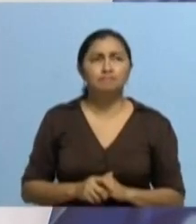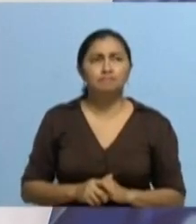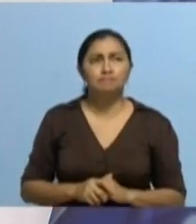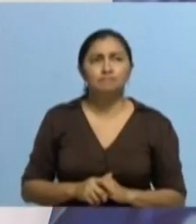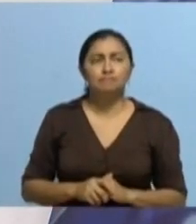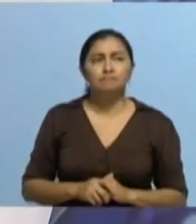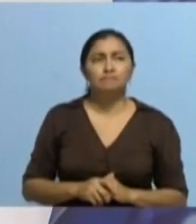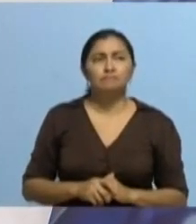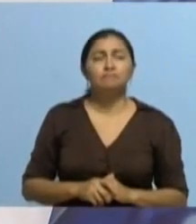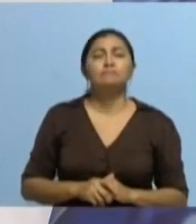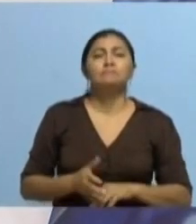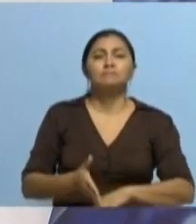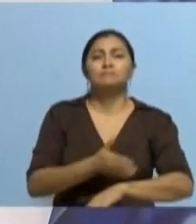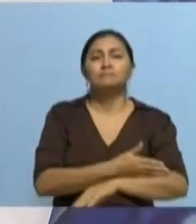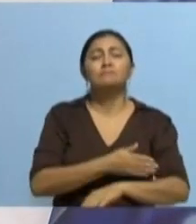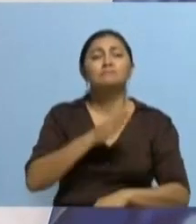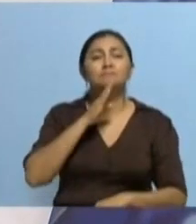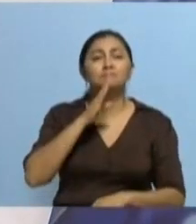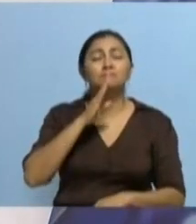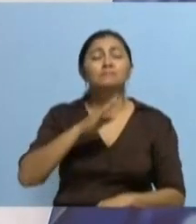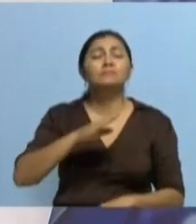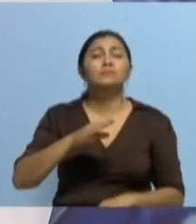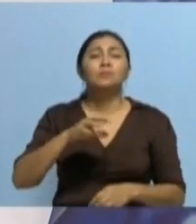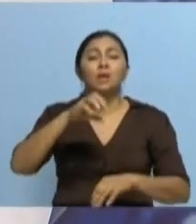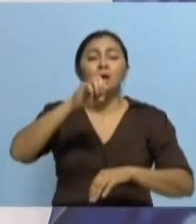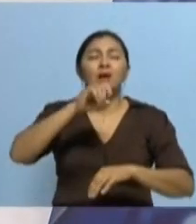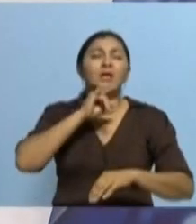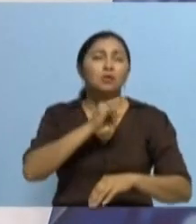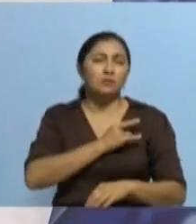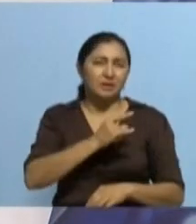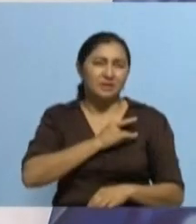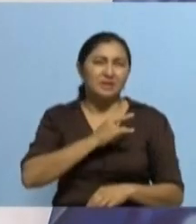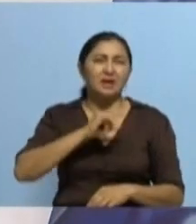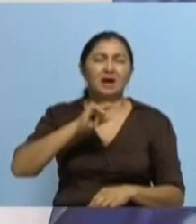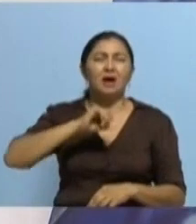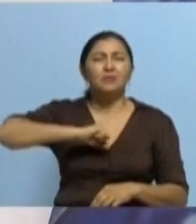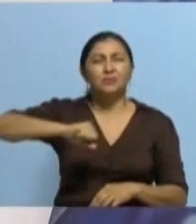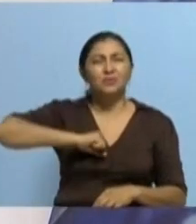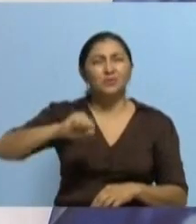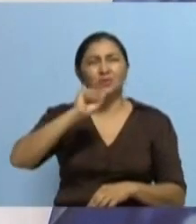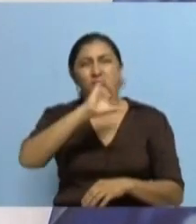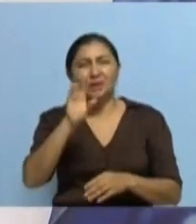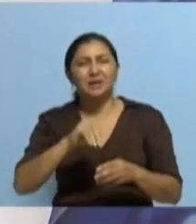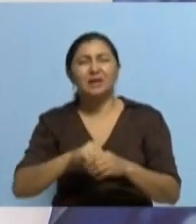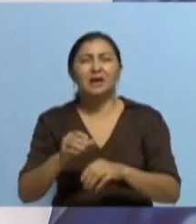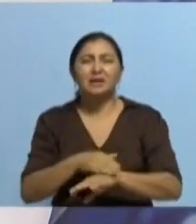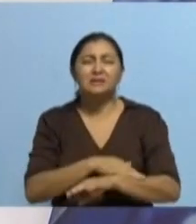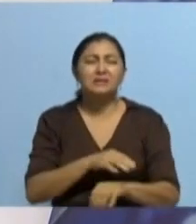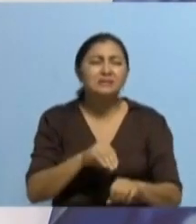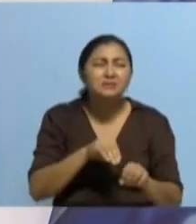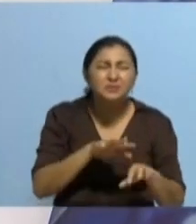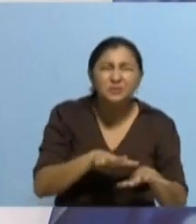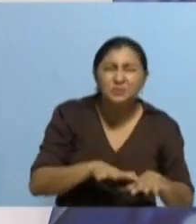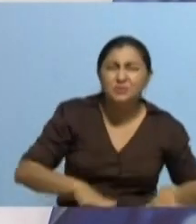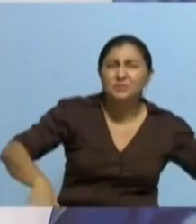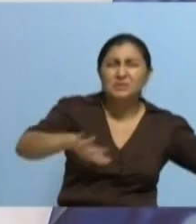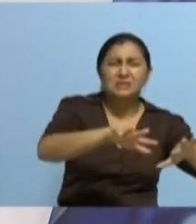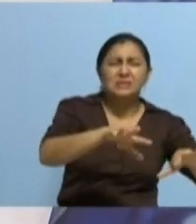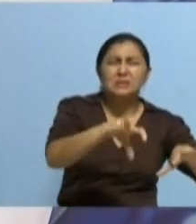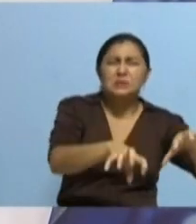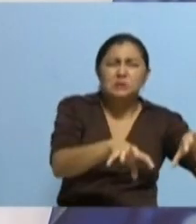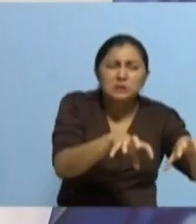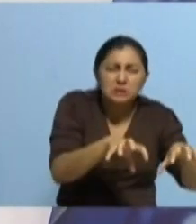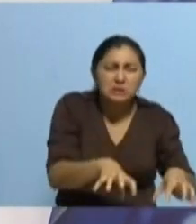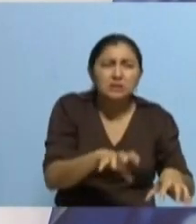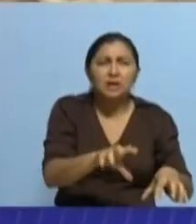Según la Corporación Autónoma Regional del Atlántico, la fuerte sequía en el departamento está provocando afectaciones en las especies que ya están teniendo problemas